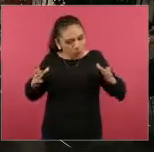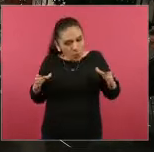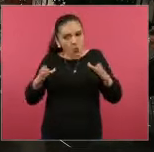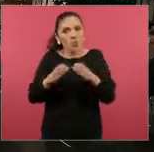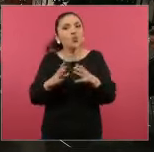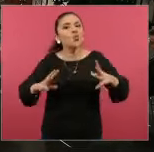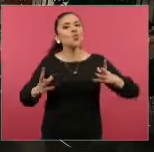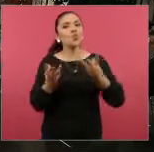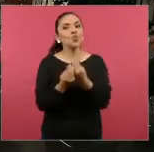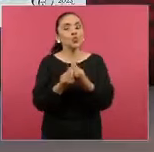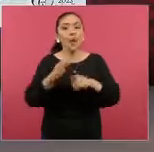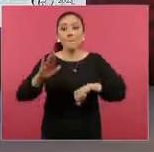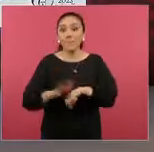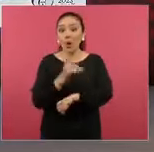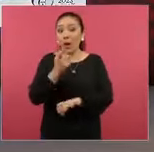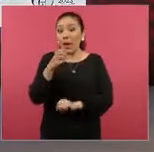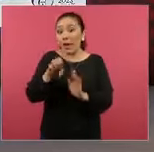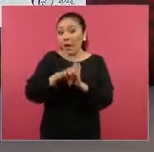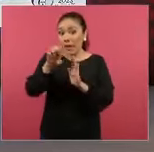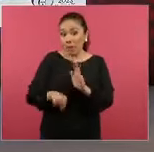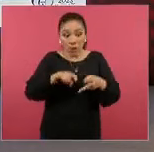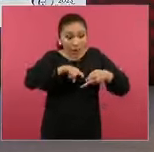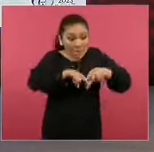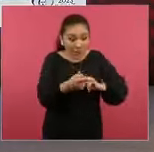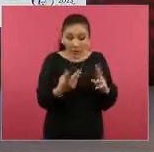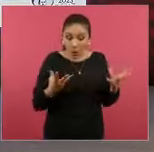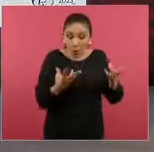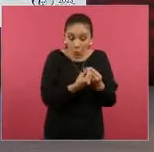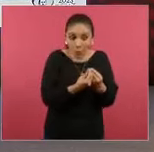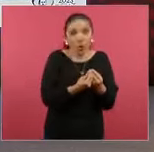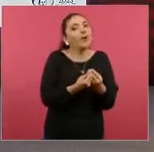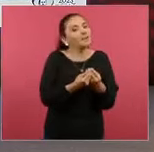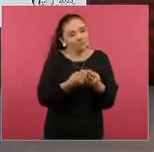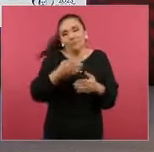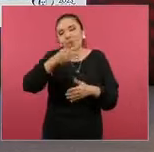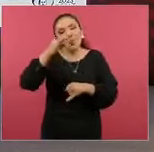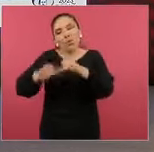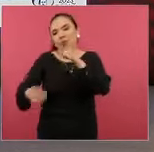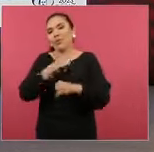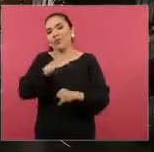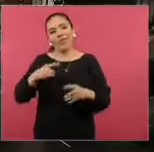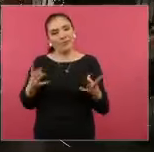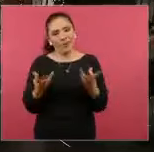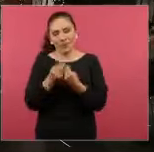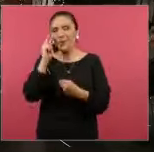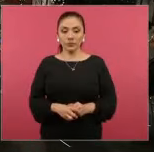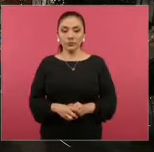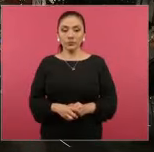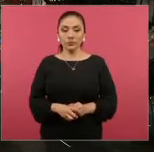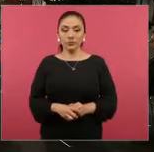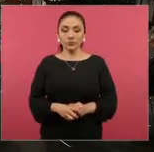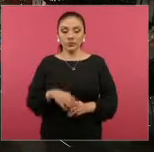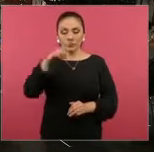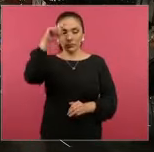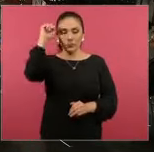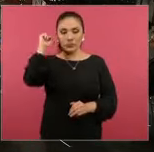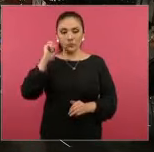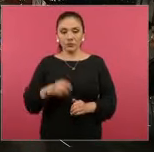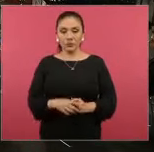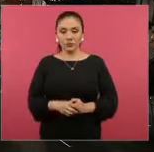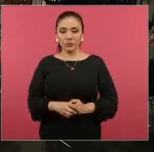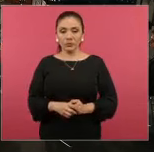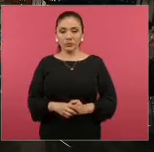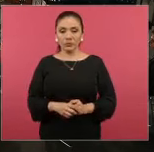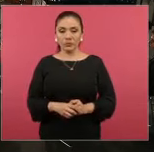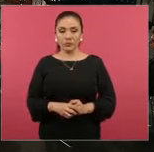terminamos juntos, porque si lo empezamos, debemos terminarlo de la mano. ¿Pueden proyectar el video, por favor? Nada más es necesario